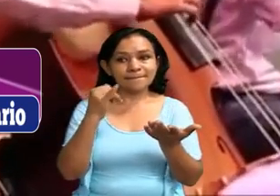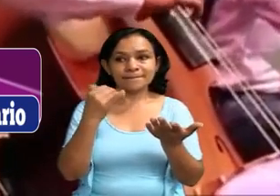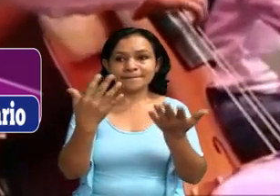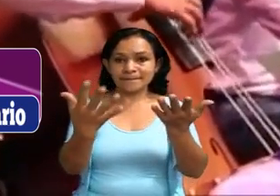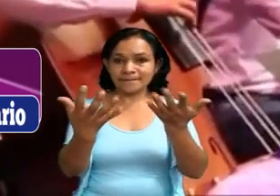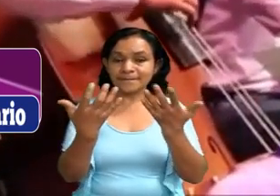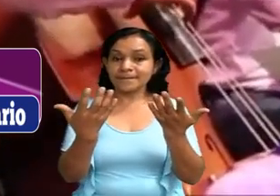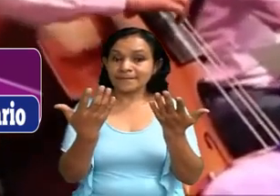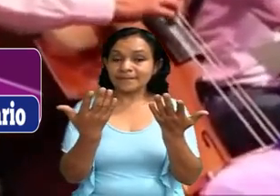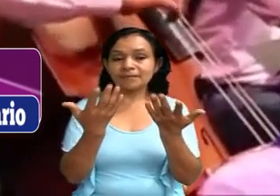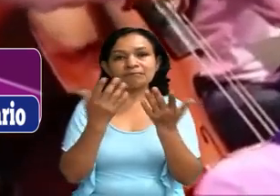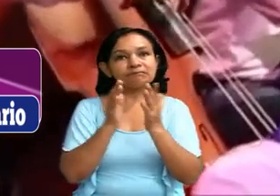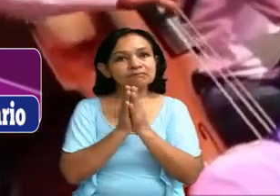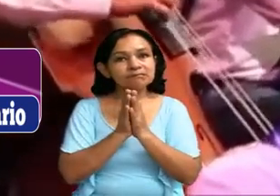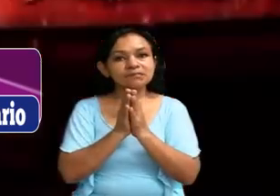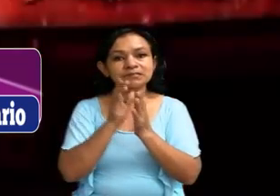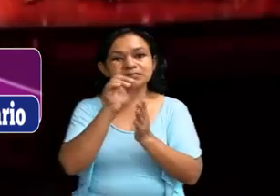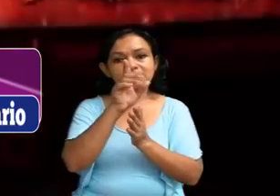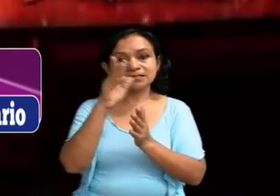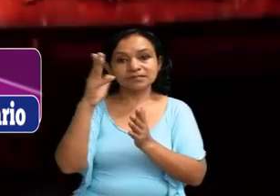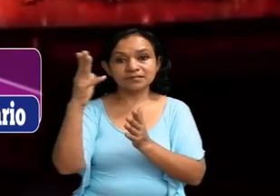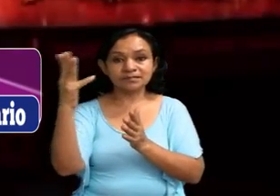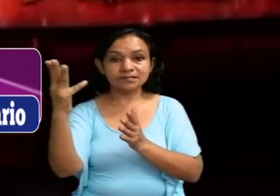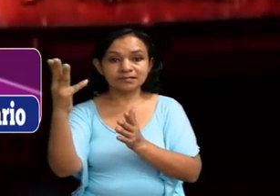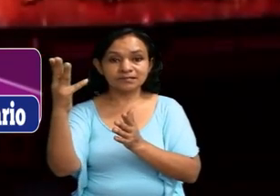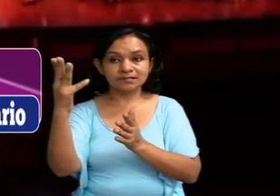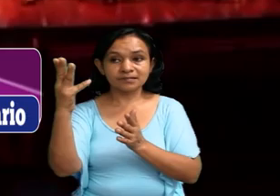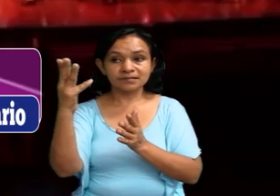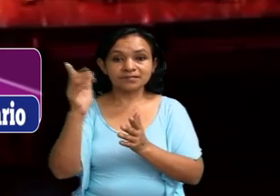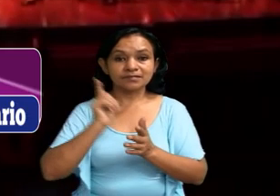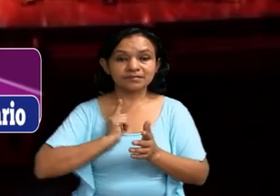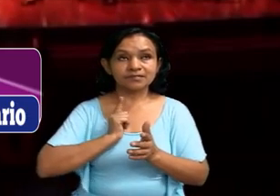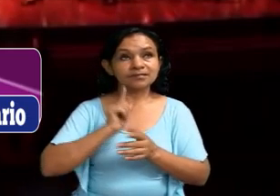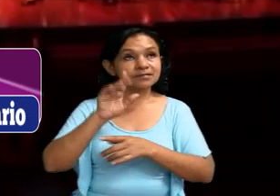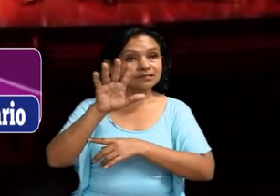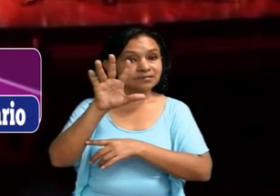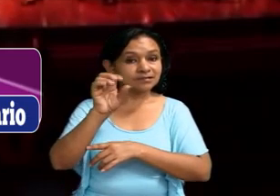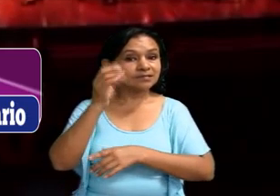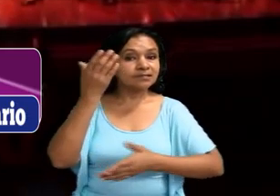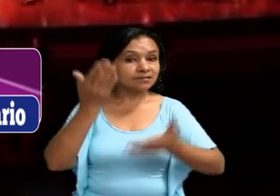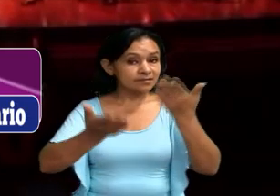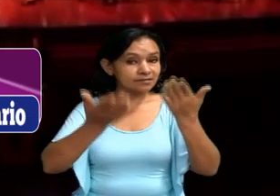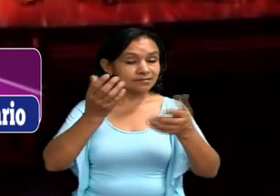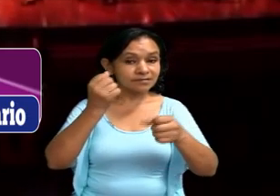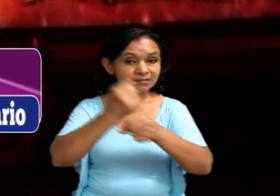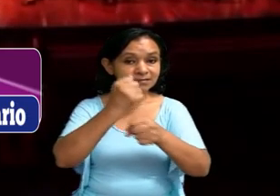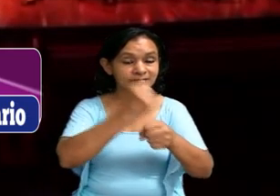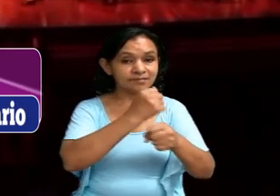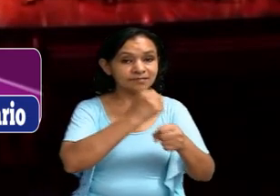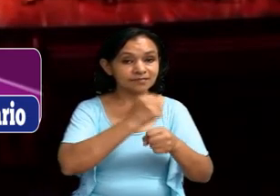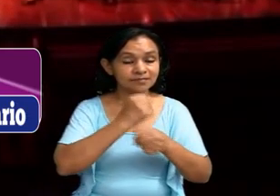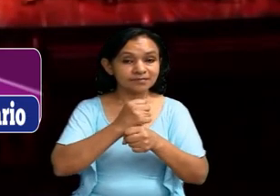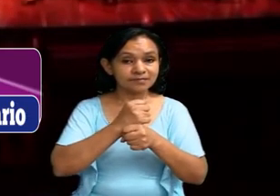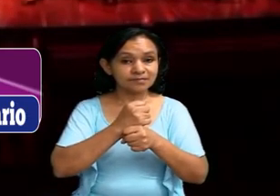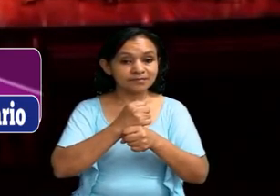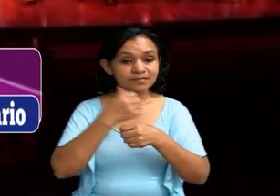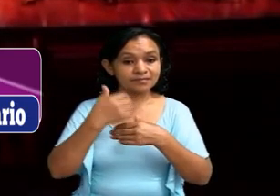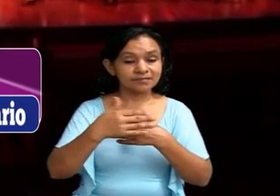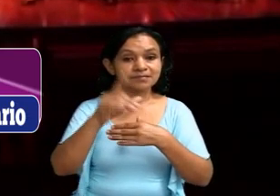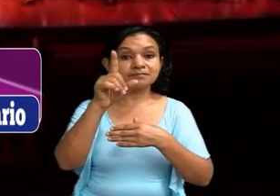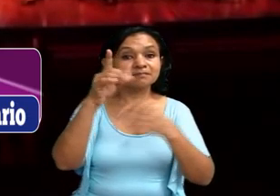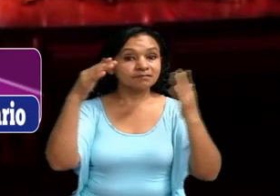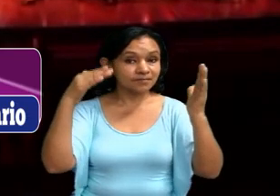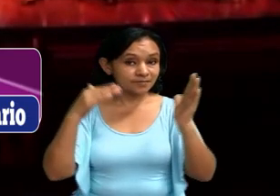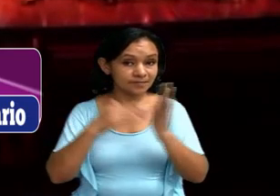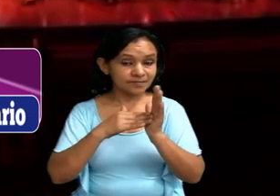si nosotros pensamos que son 19 orquestas y cada orquesta tiene 50, estamos trabajando casi con un proceso de 1,000